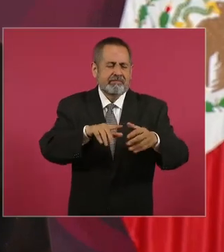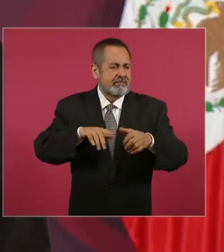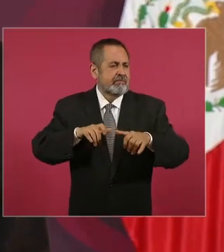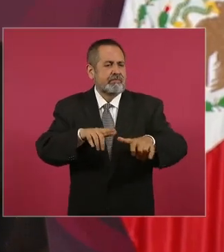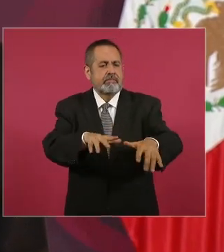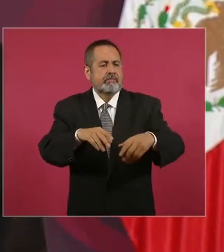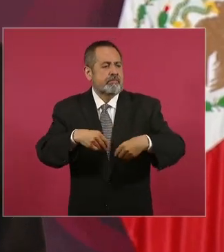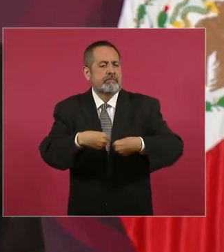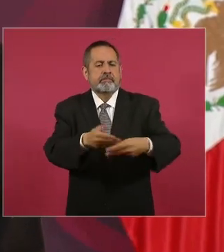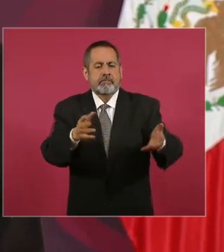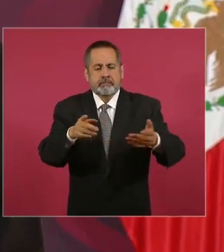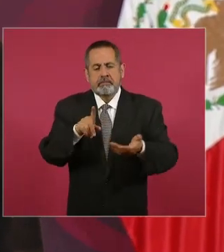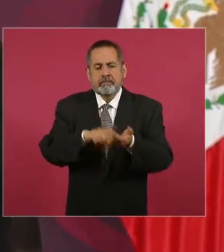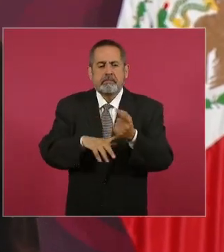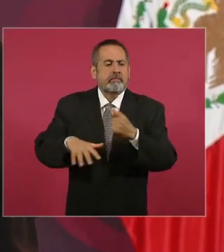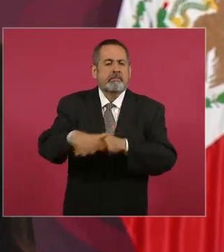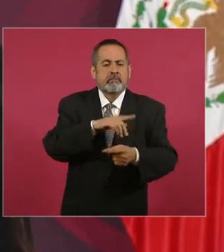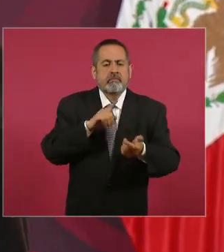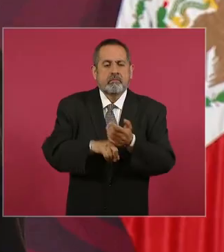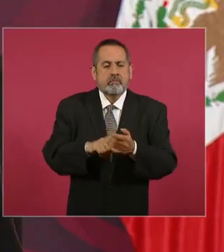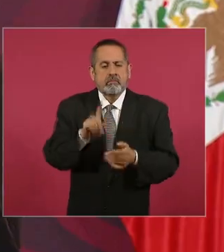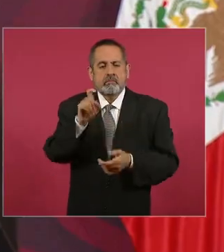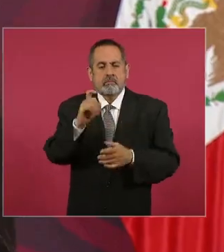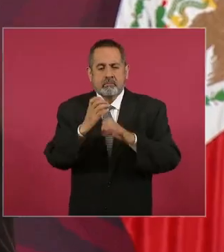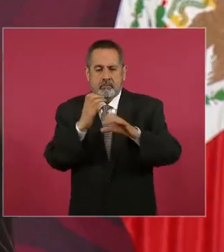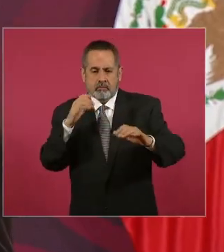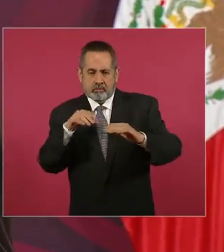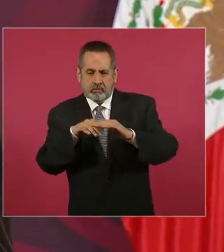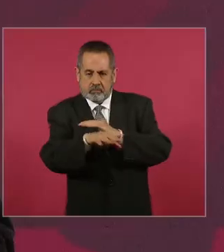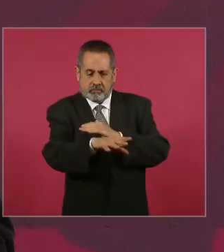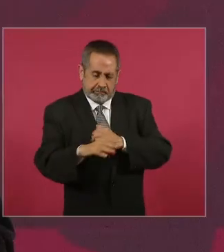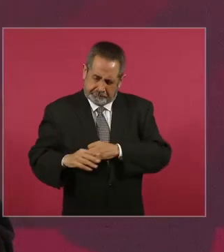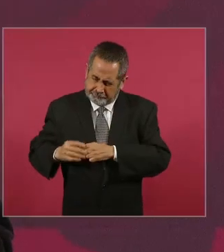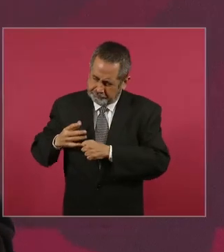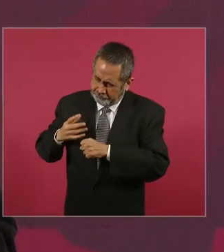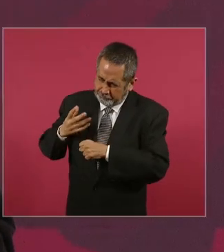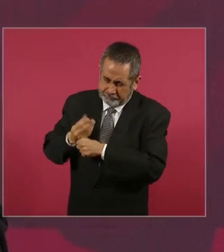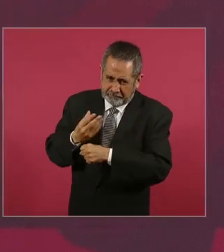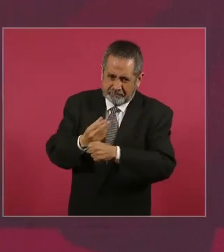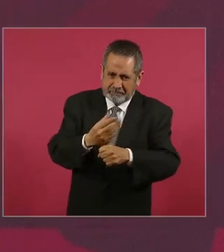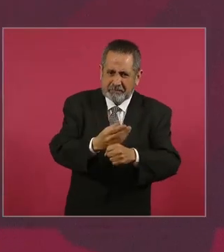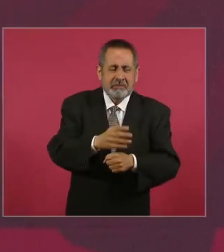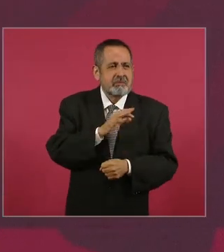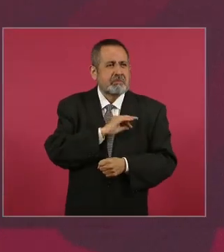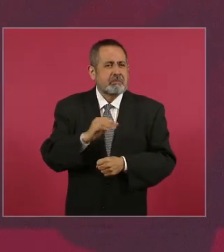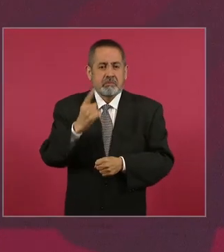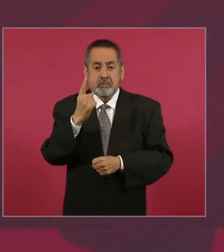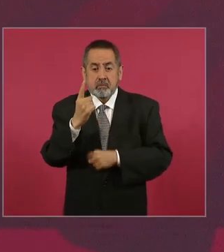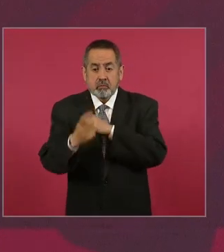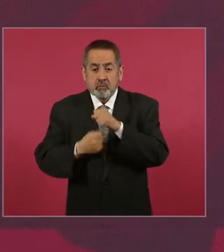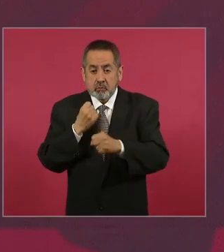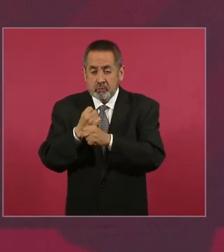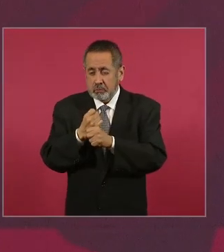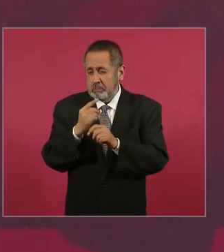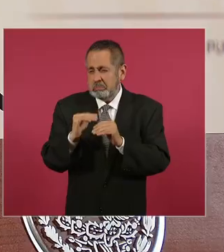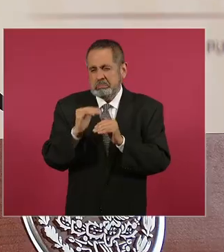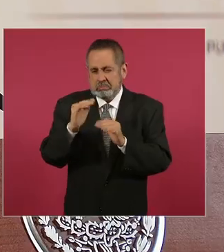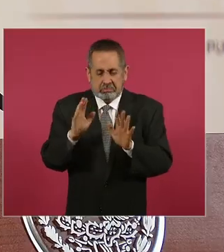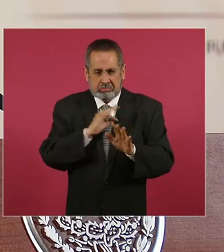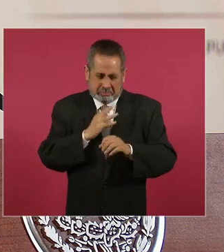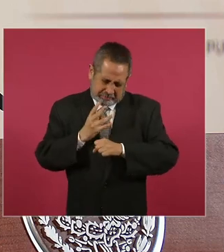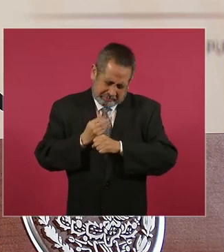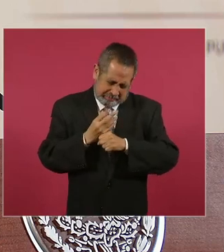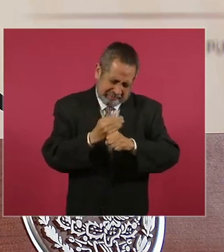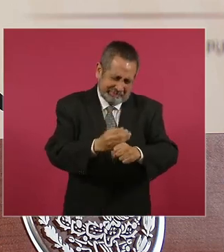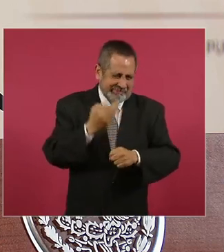significado este acueducto que se hizo en un poco más de un año, también